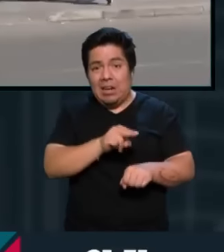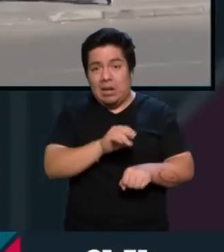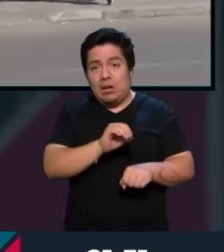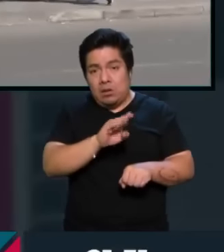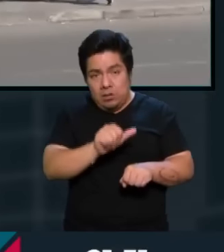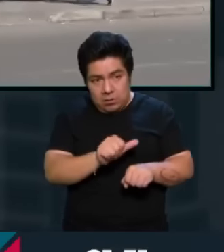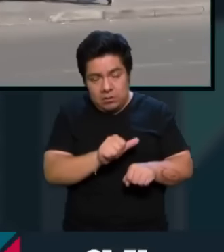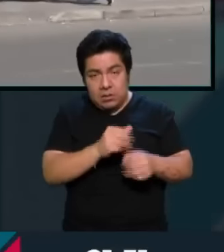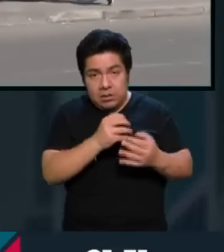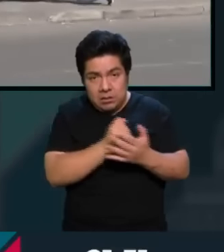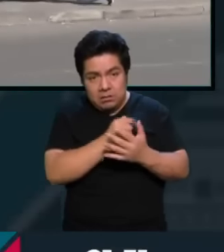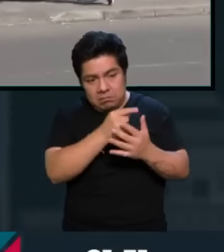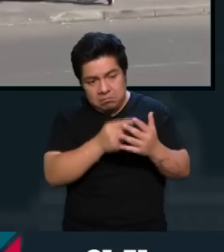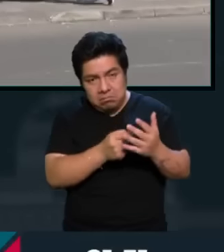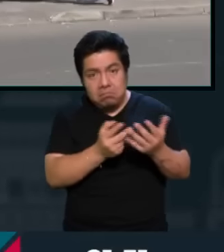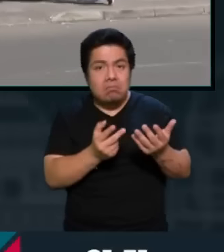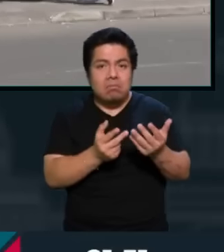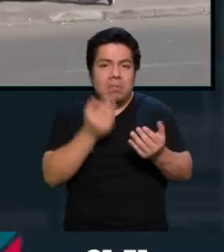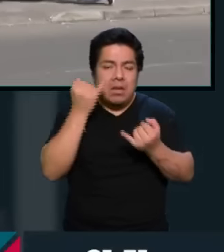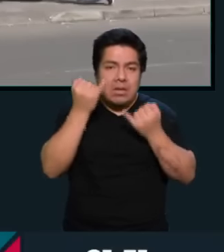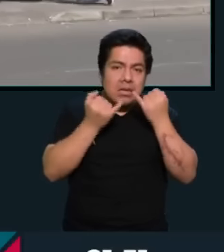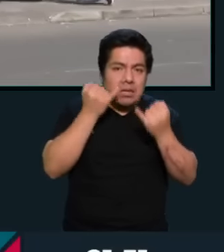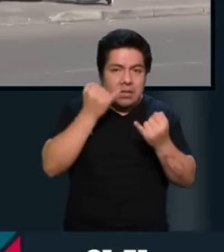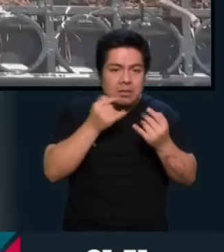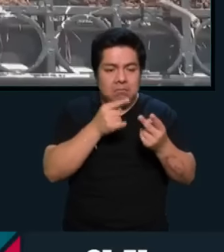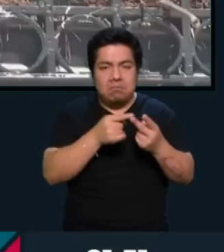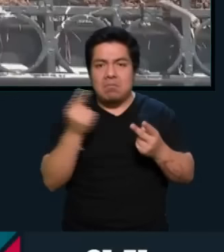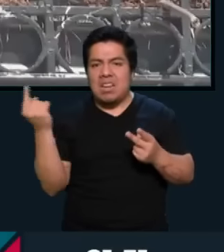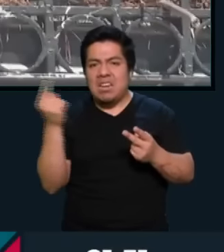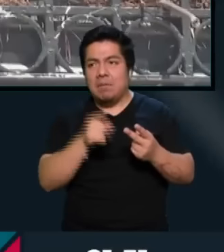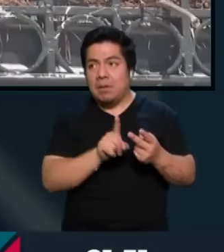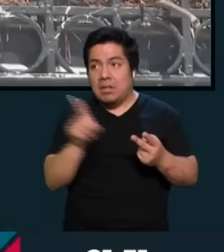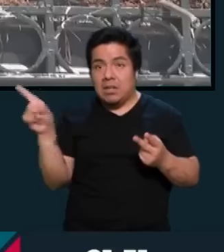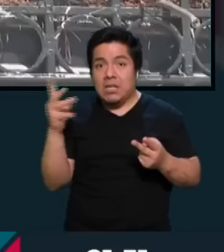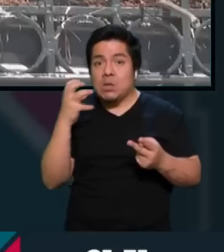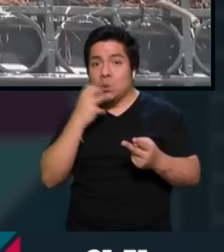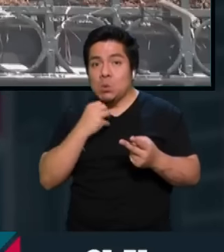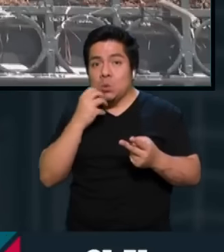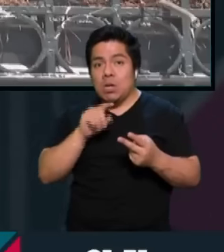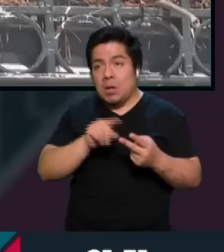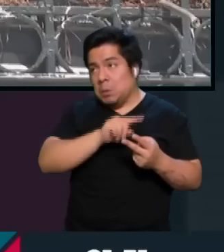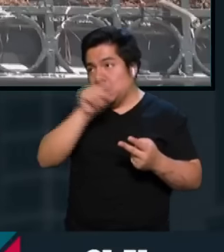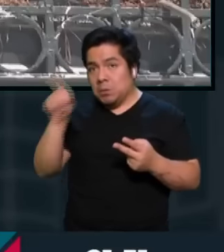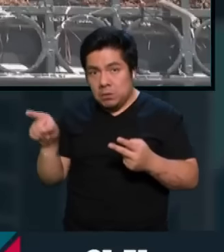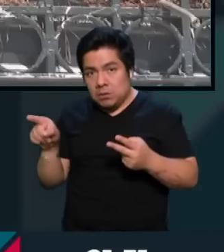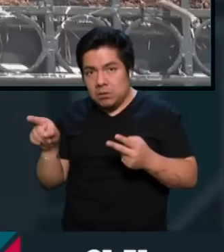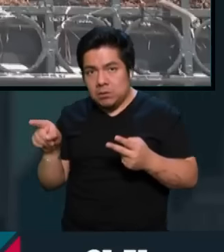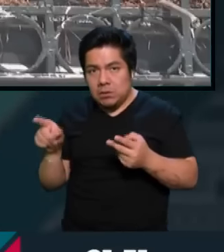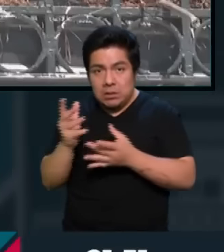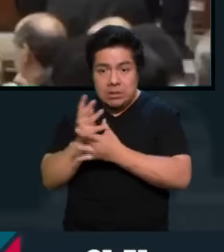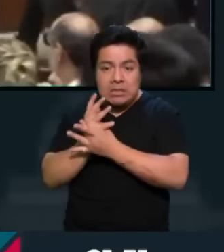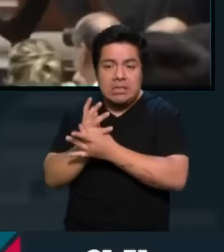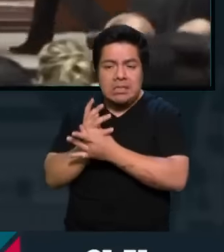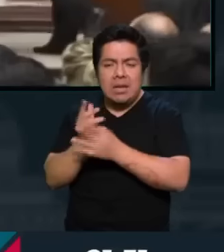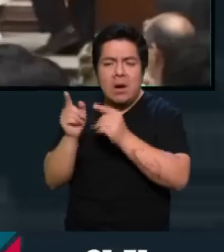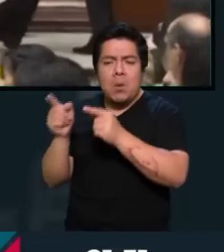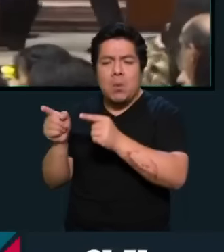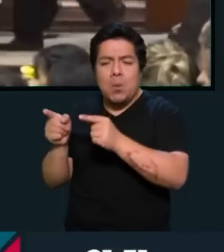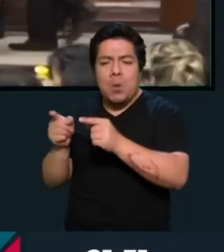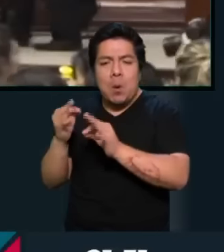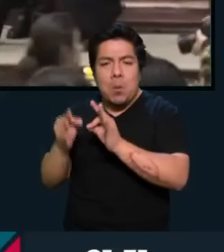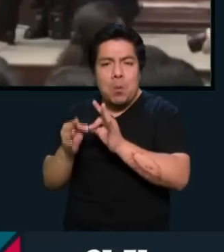fórmula ganaron Imagínate que la manda a Israel y la condiciona para que el